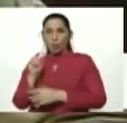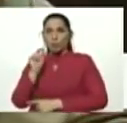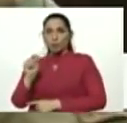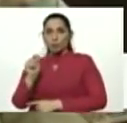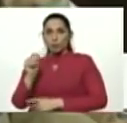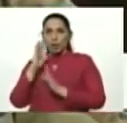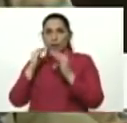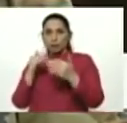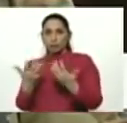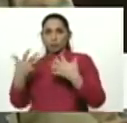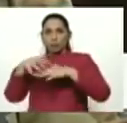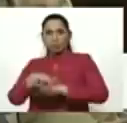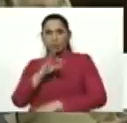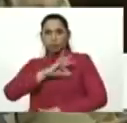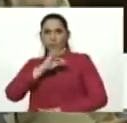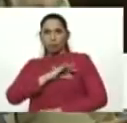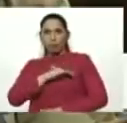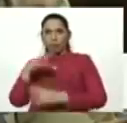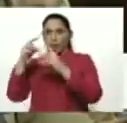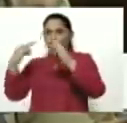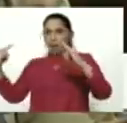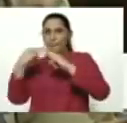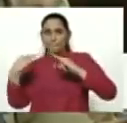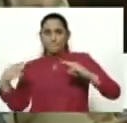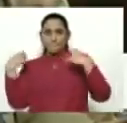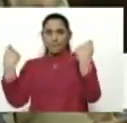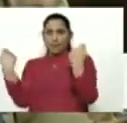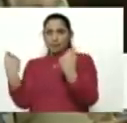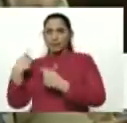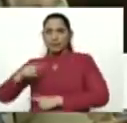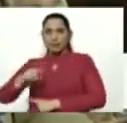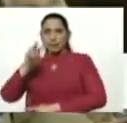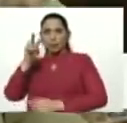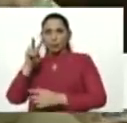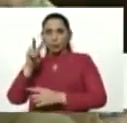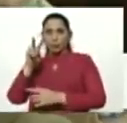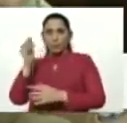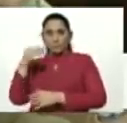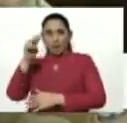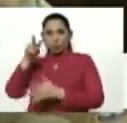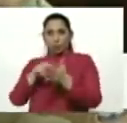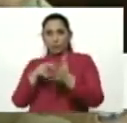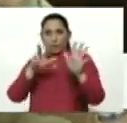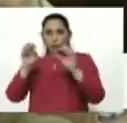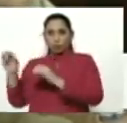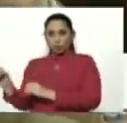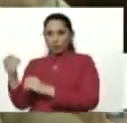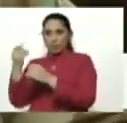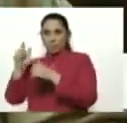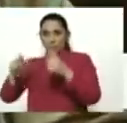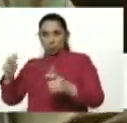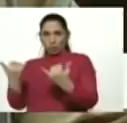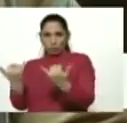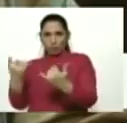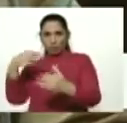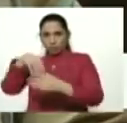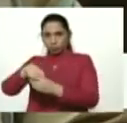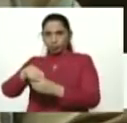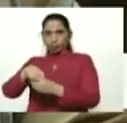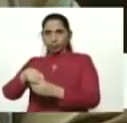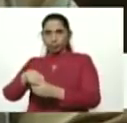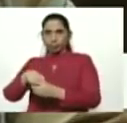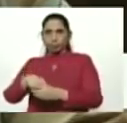de campaña. En esos puestos de atención social de campaña tenemos más de 2.800 personas actualmente.